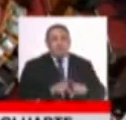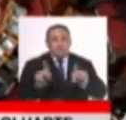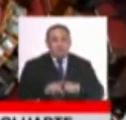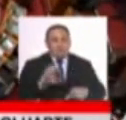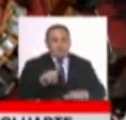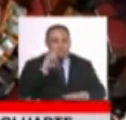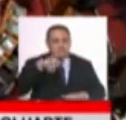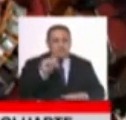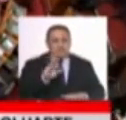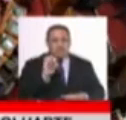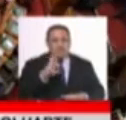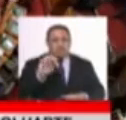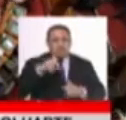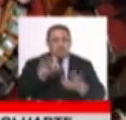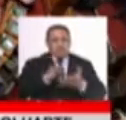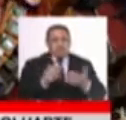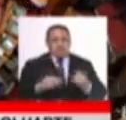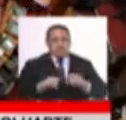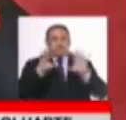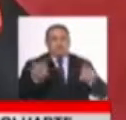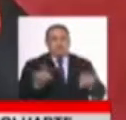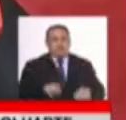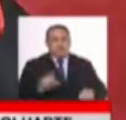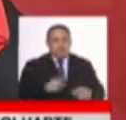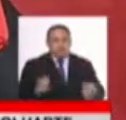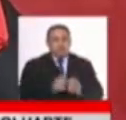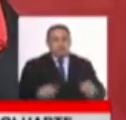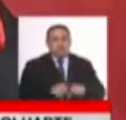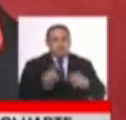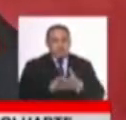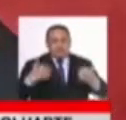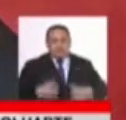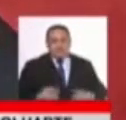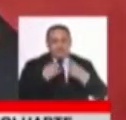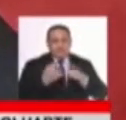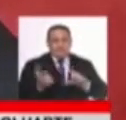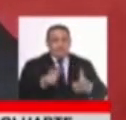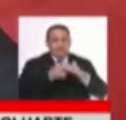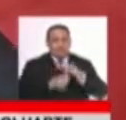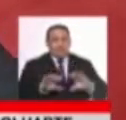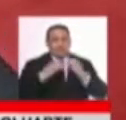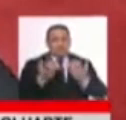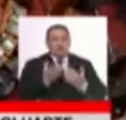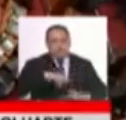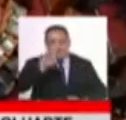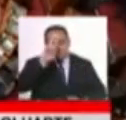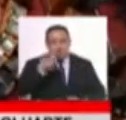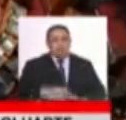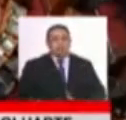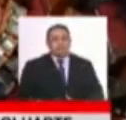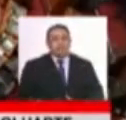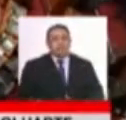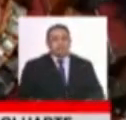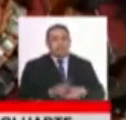Estado ha sufrido mucho con Castillo, la figura de Aníbal Torres ha sido nefasta. Nefasta. Nefasta. Las cosas